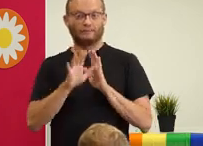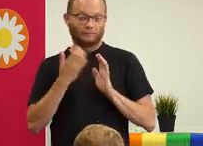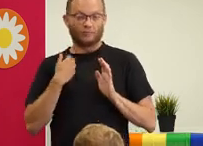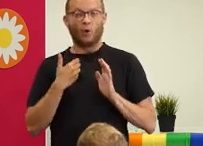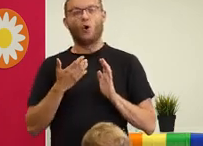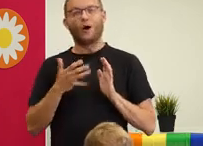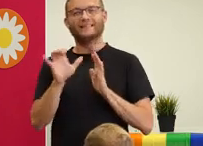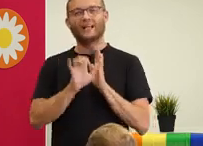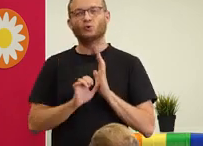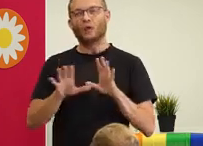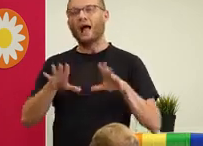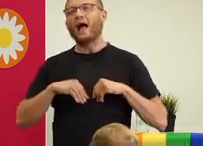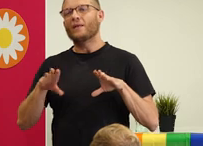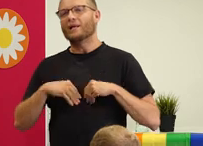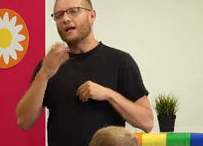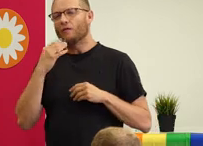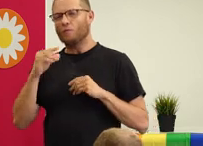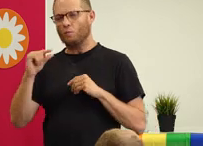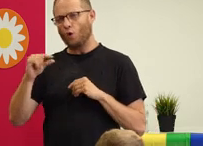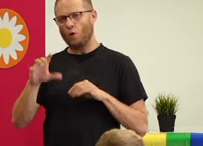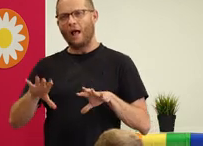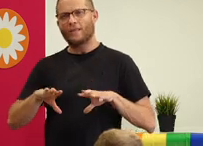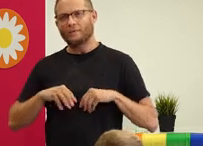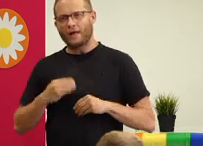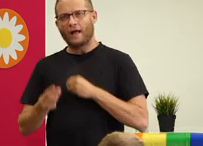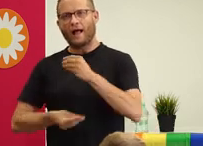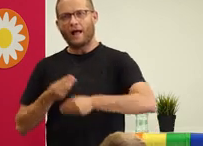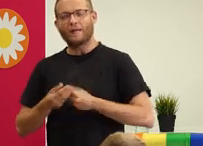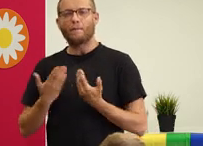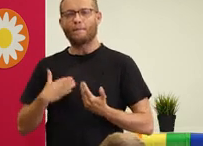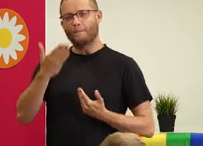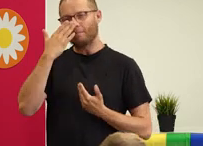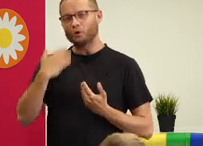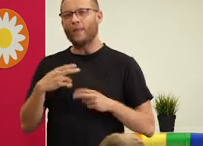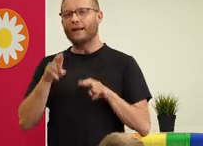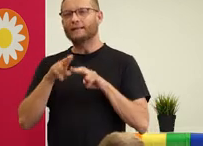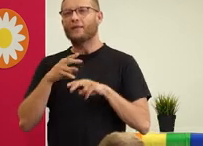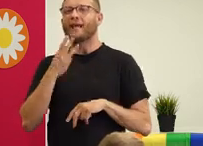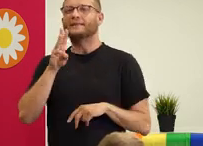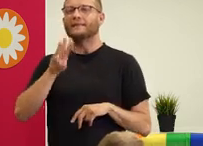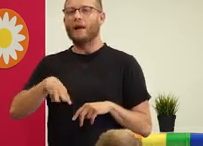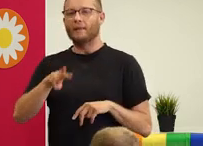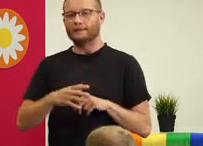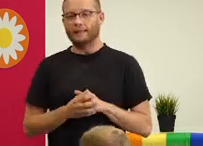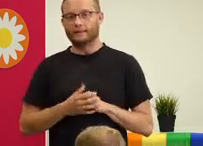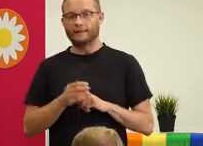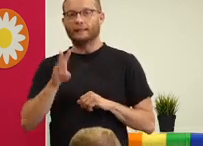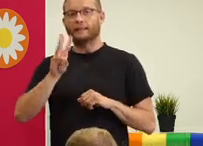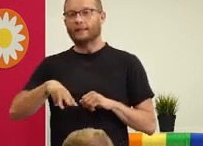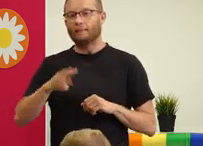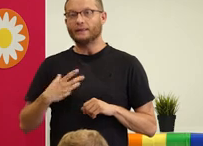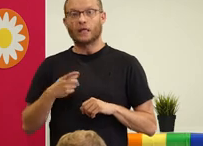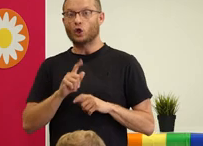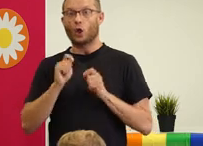refugiado. Las que son aceptadas, que son un porcentaje muy pequeño, tienen un permiso de residencia de 3 meses, en el que se les